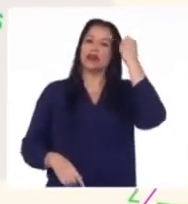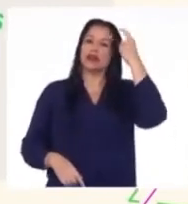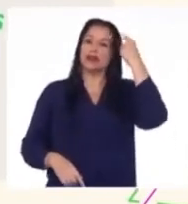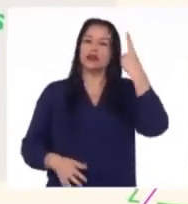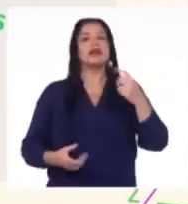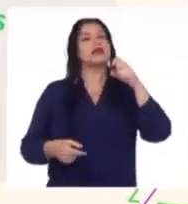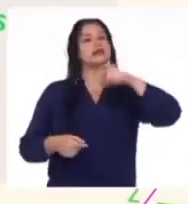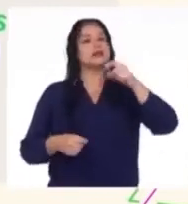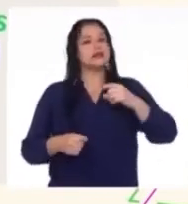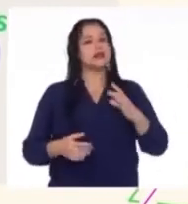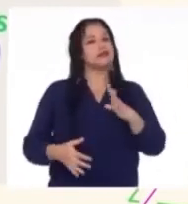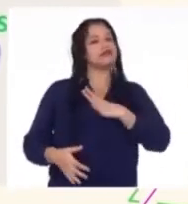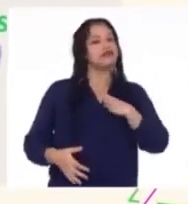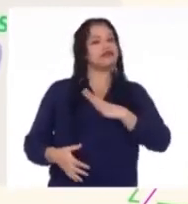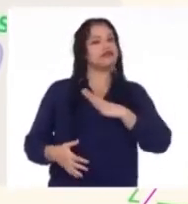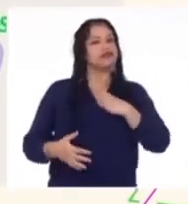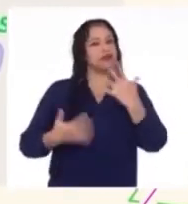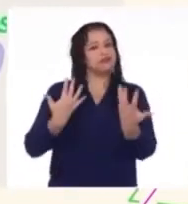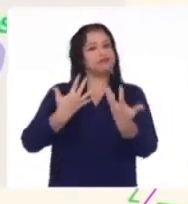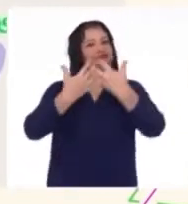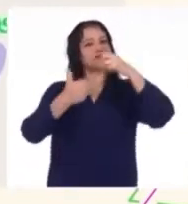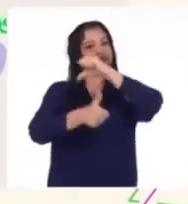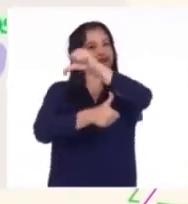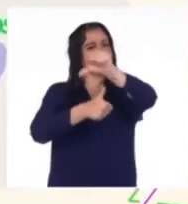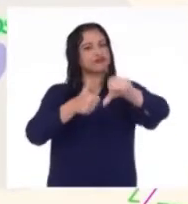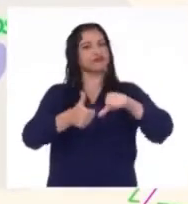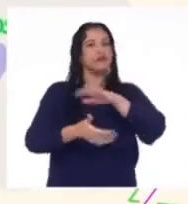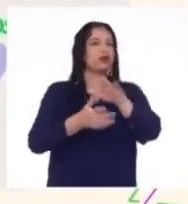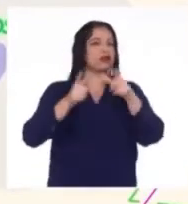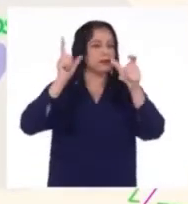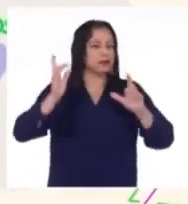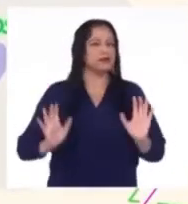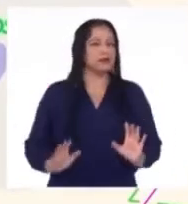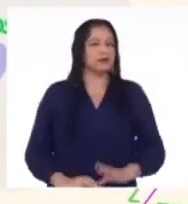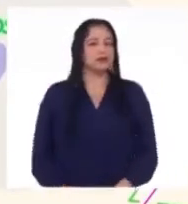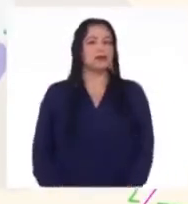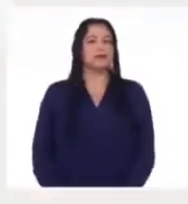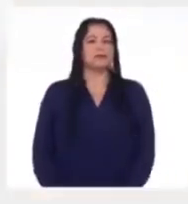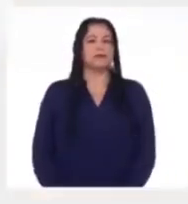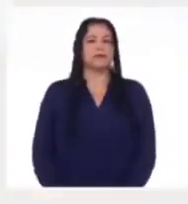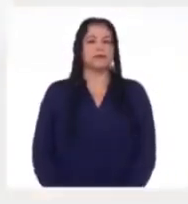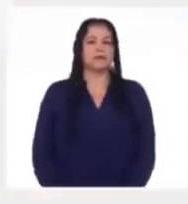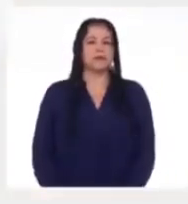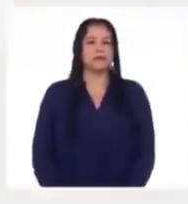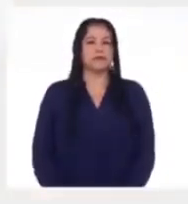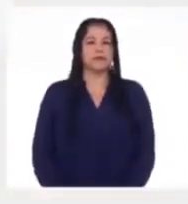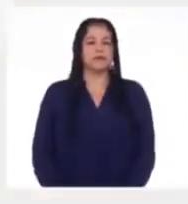deben comportarse fraternalmente los unos con los otros.